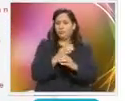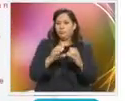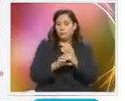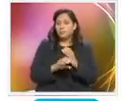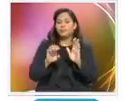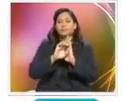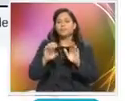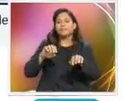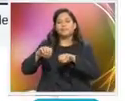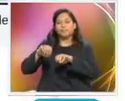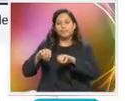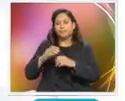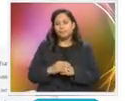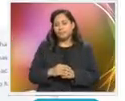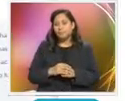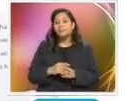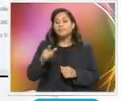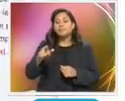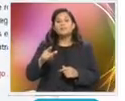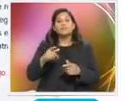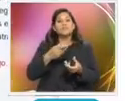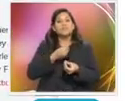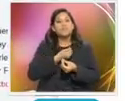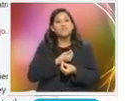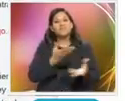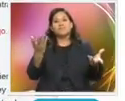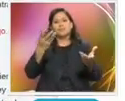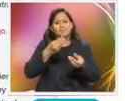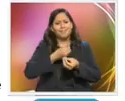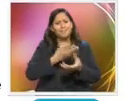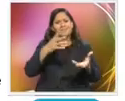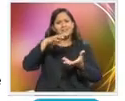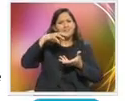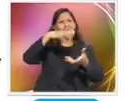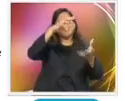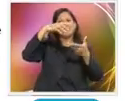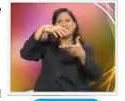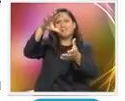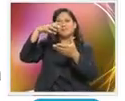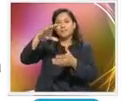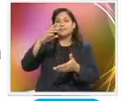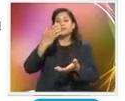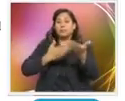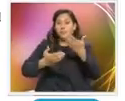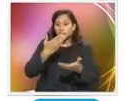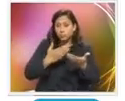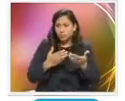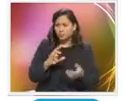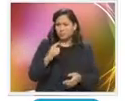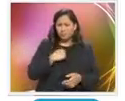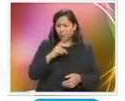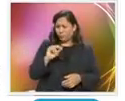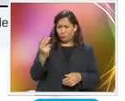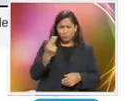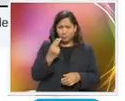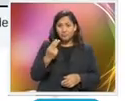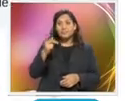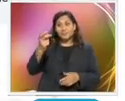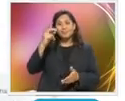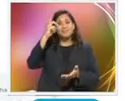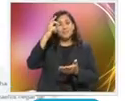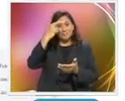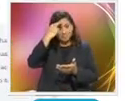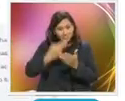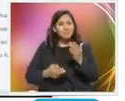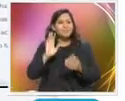que una empresa, por ejemplo, aviente toneladas de publicidad no requerida es una forma